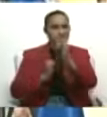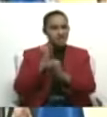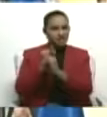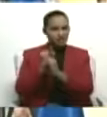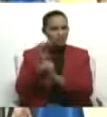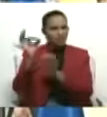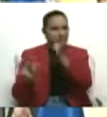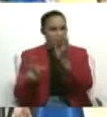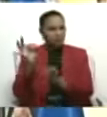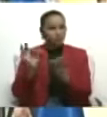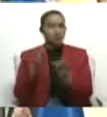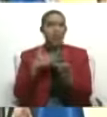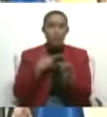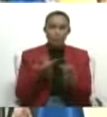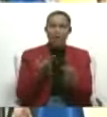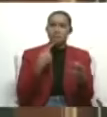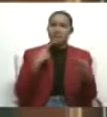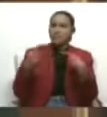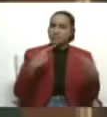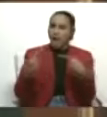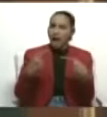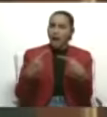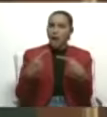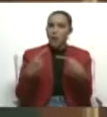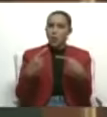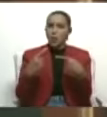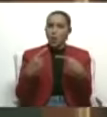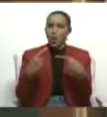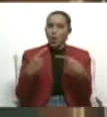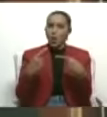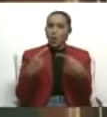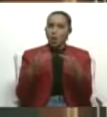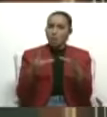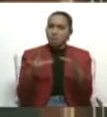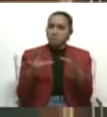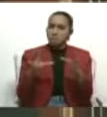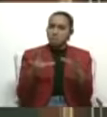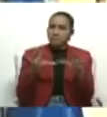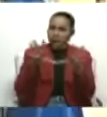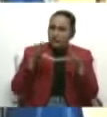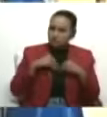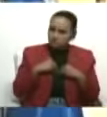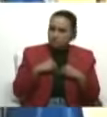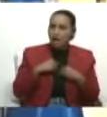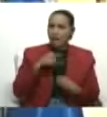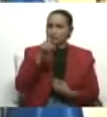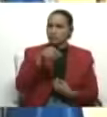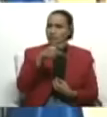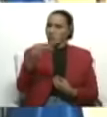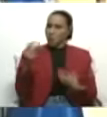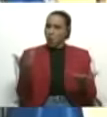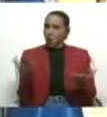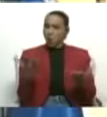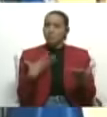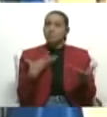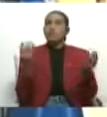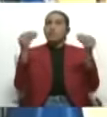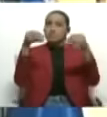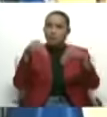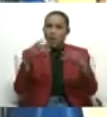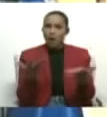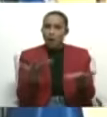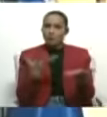diálogo constructivo y pensamos que es importante llegar a un acuerdo mutuo. Es la posición de nuestros